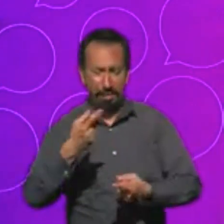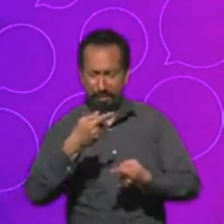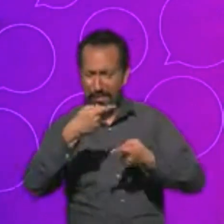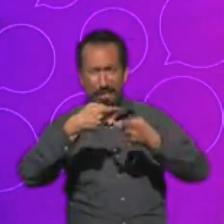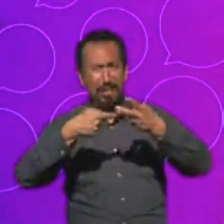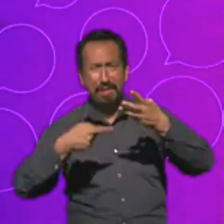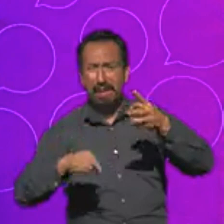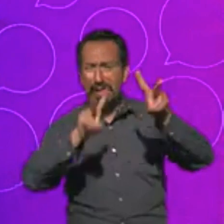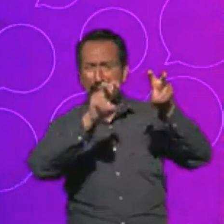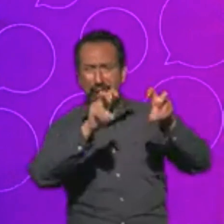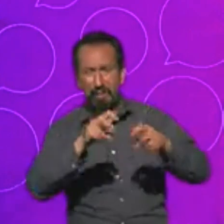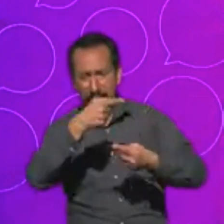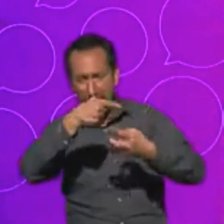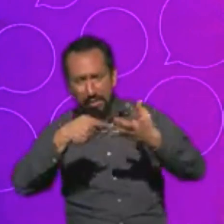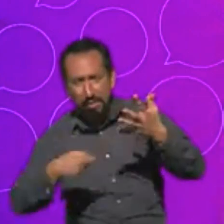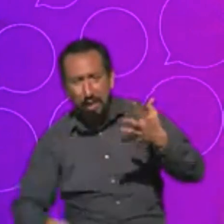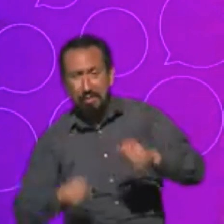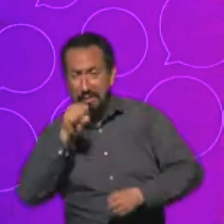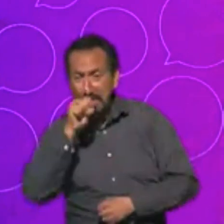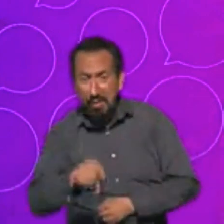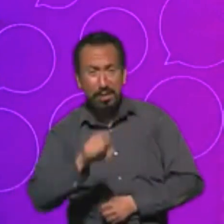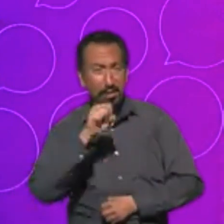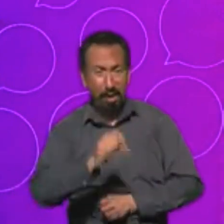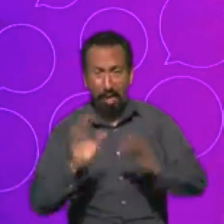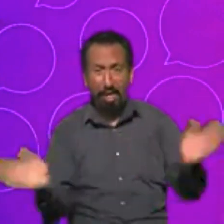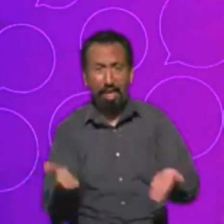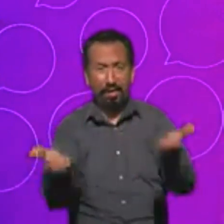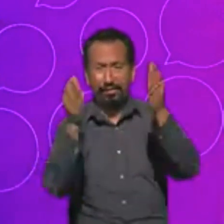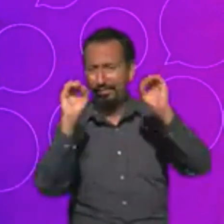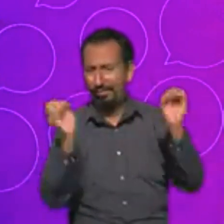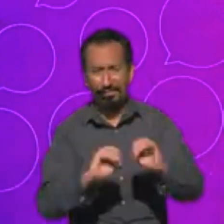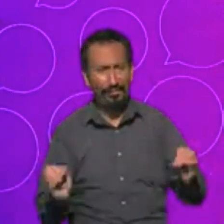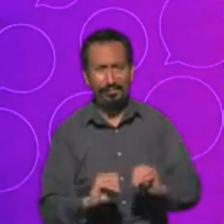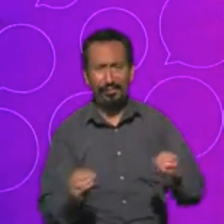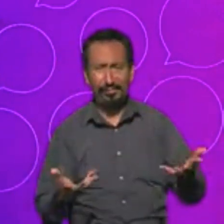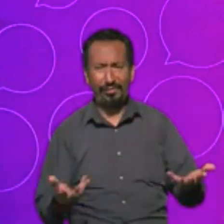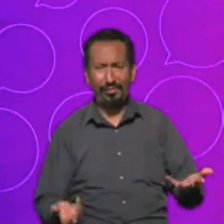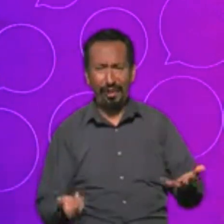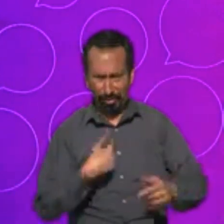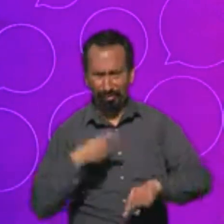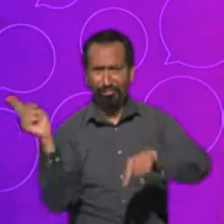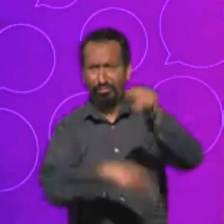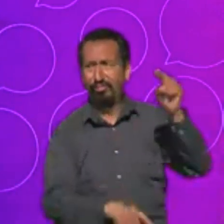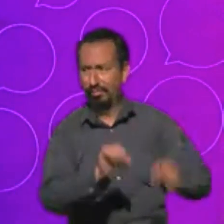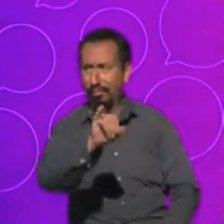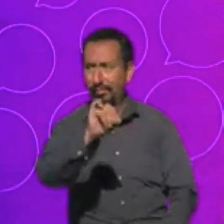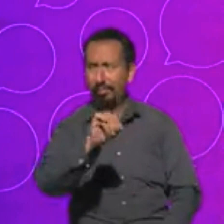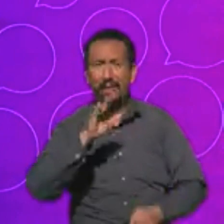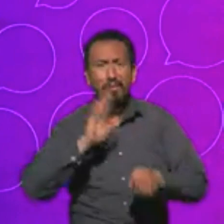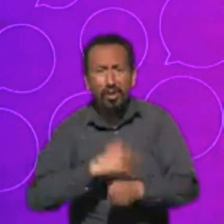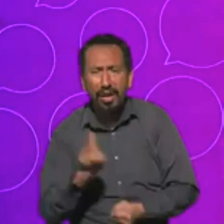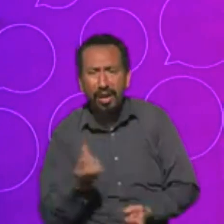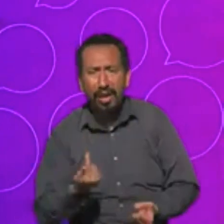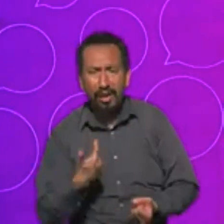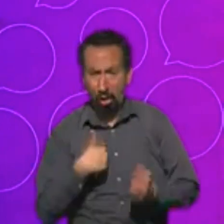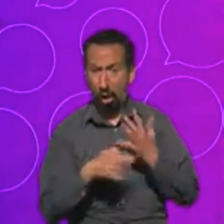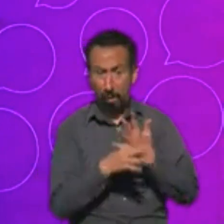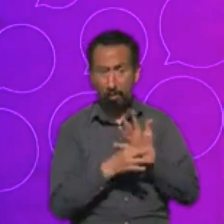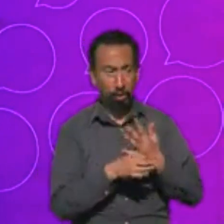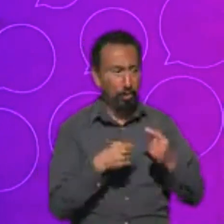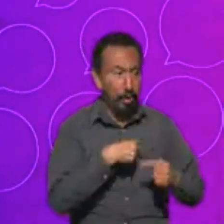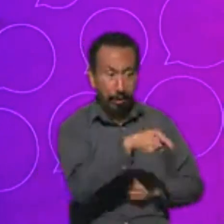cosas que hay que evitar que sigan foment estánd las vamos a quitar Yo sí las voy a quitar Por qué Porque yo no tengo compromisos con